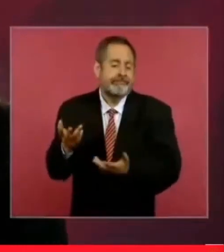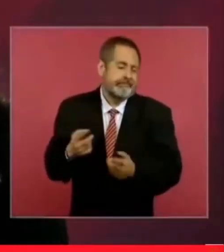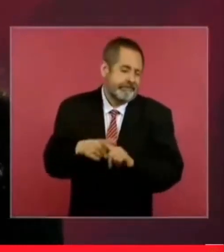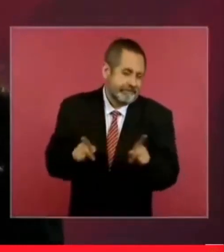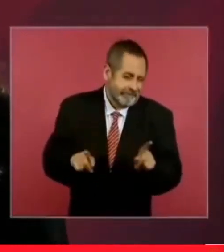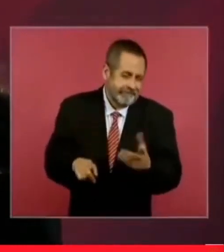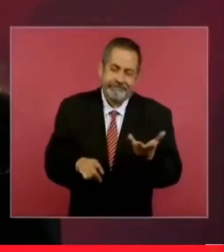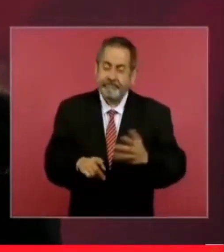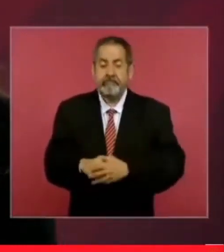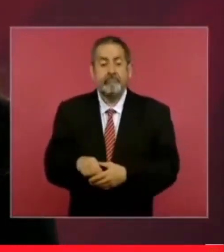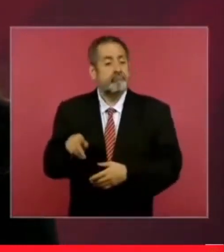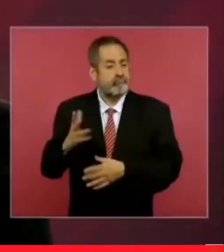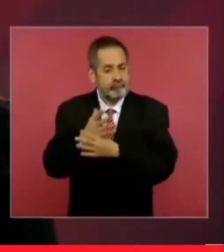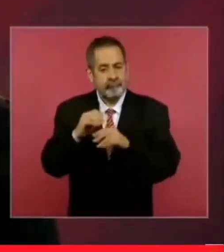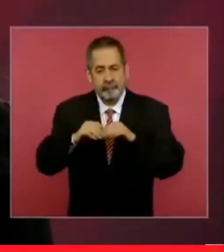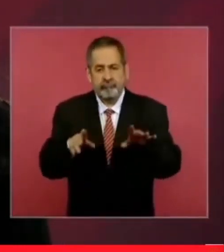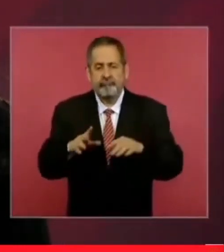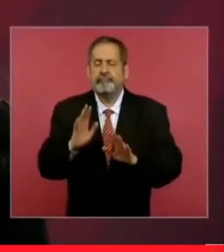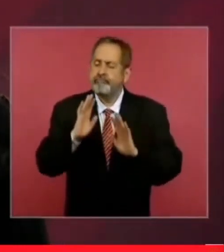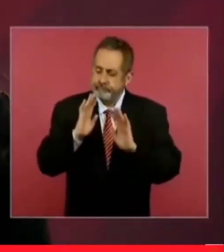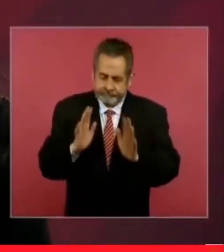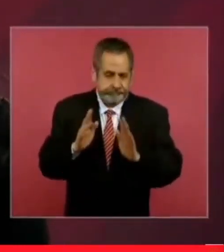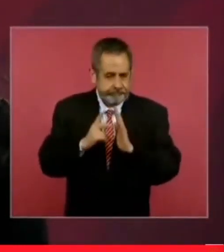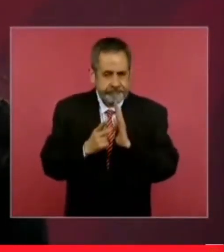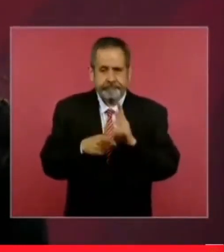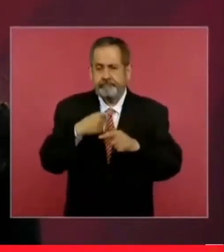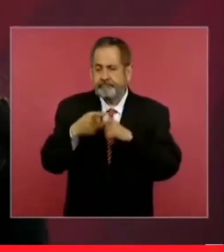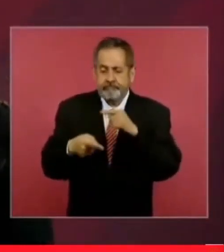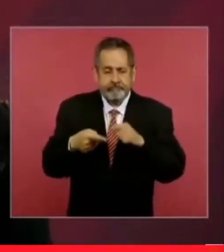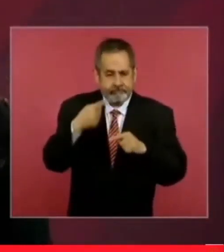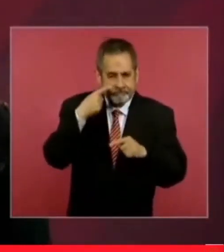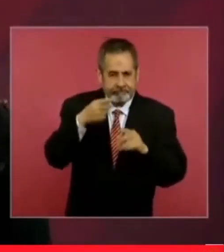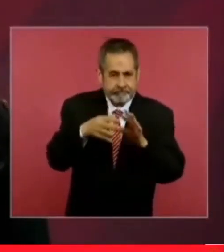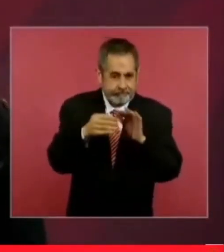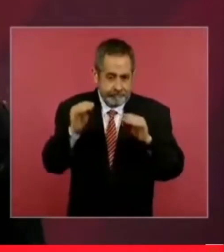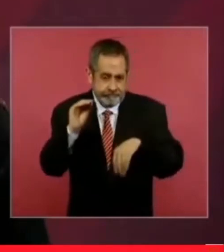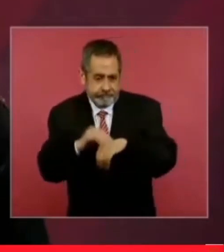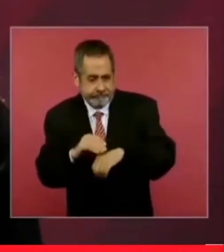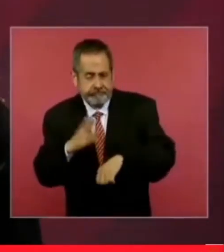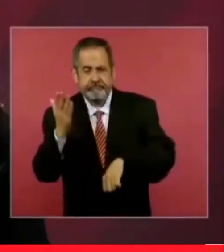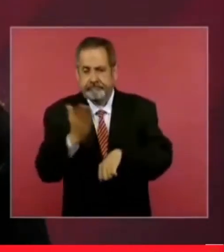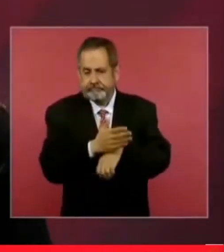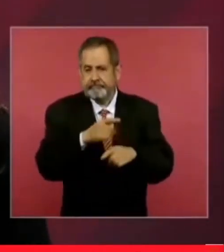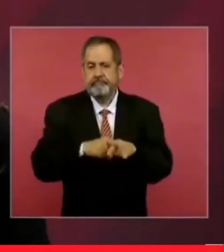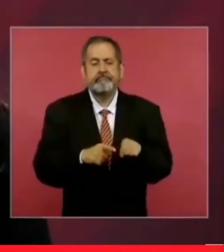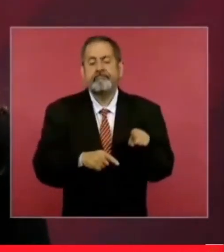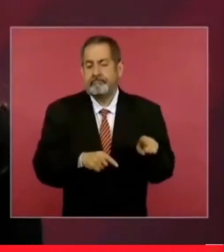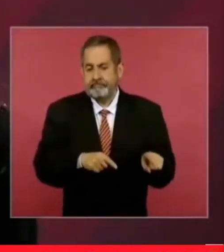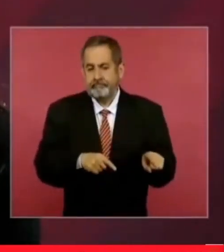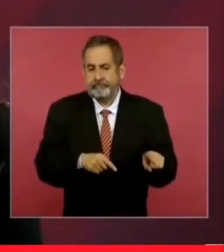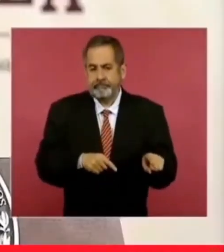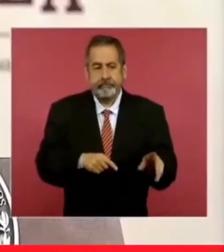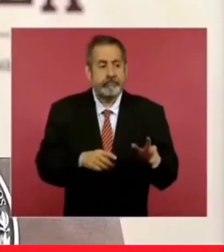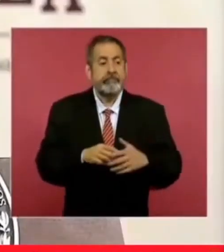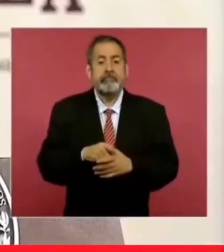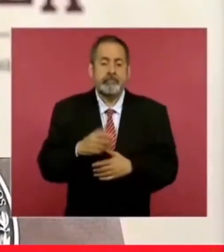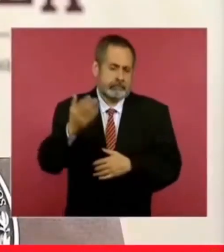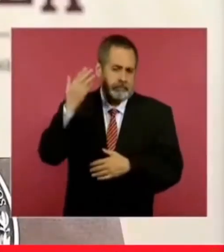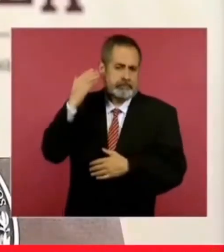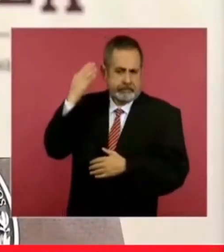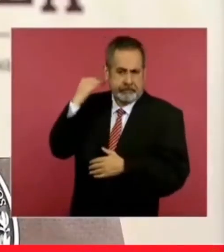agregó que ya se procedió a restablecer la a establecer la sanción correspondiente a los elementos que